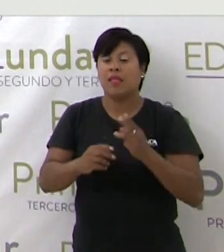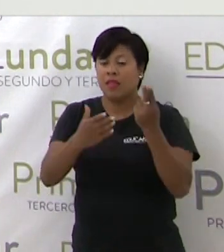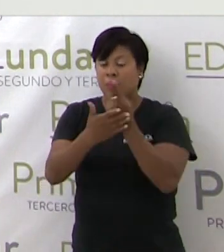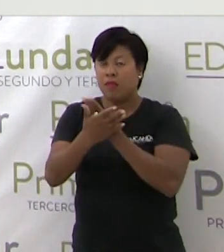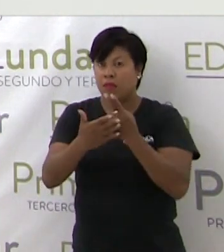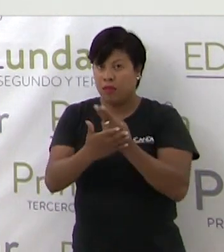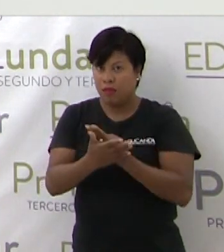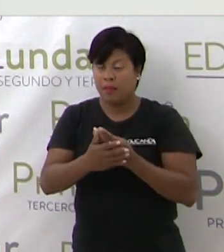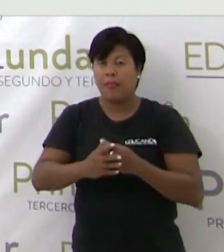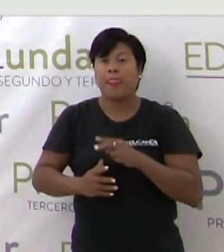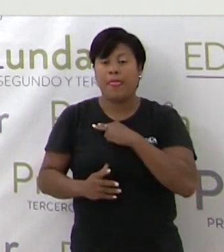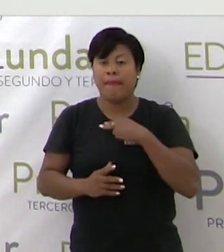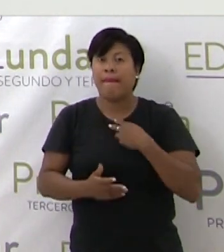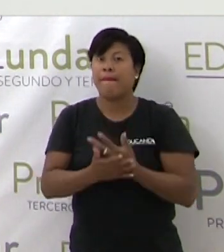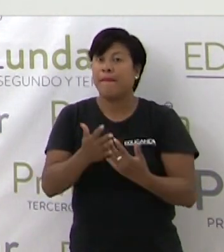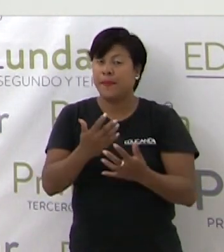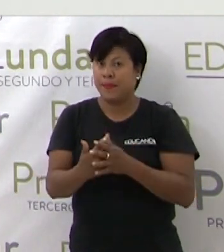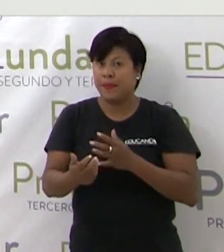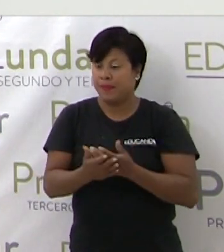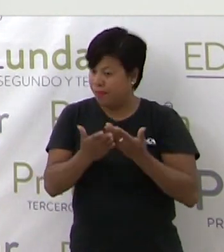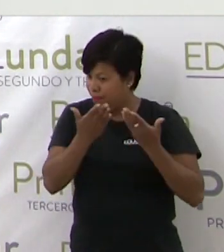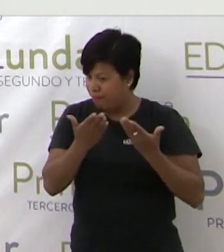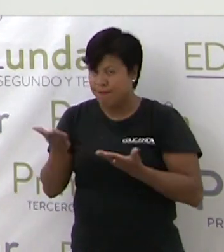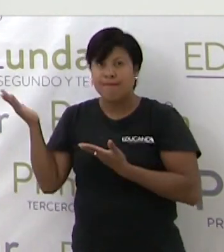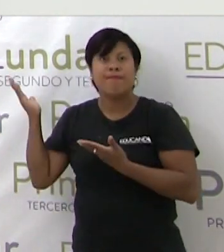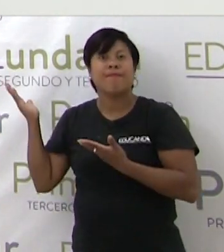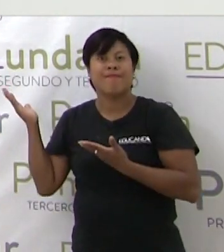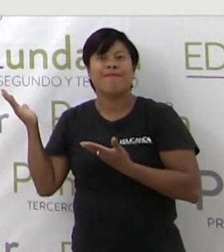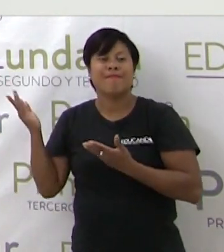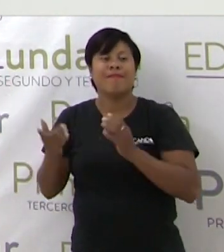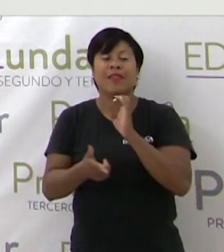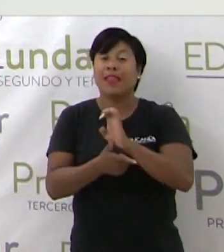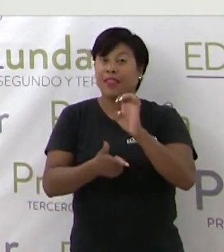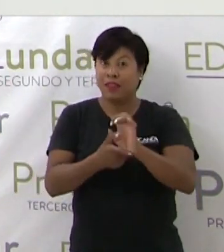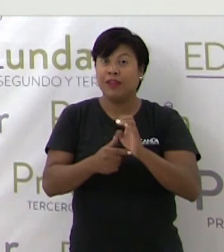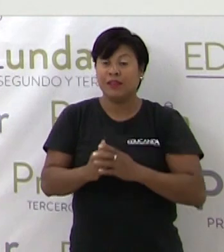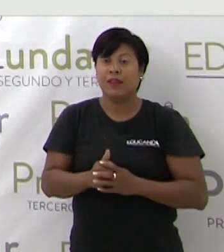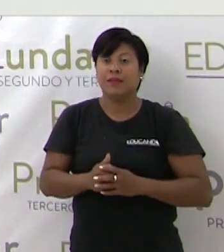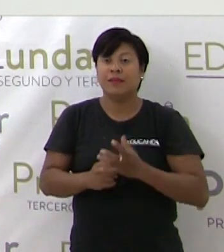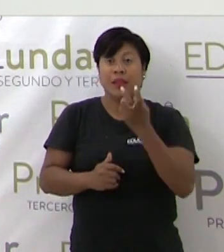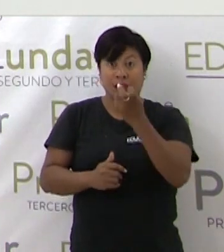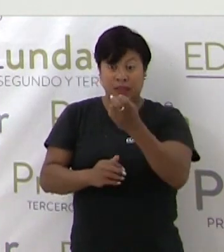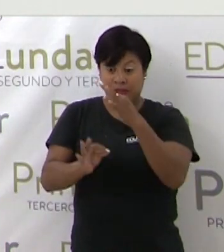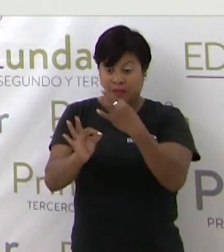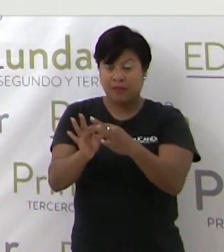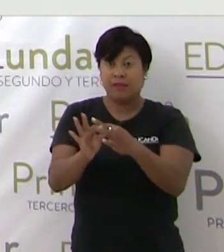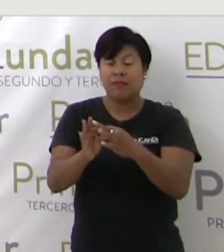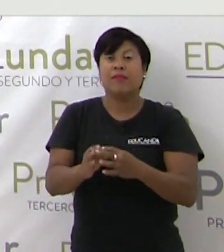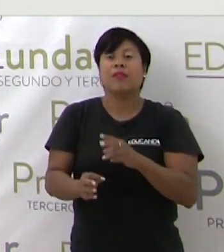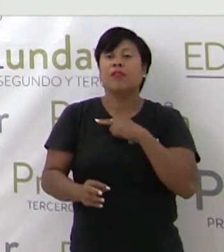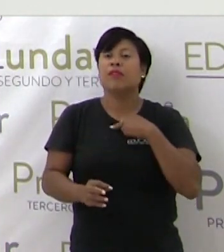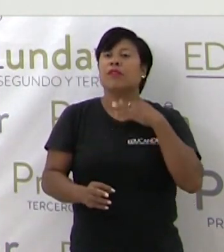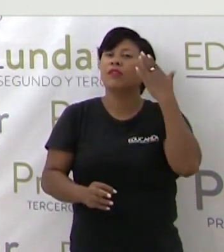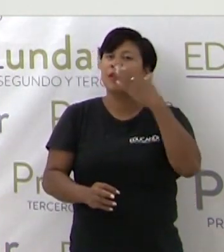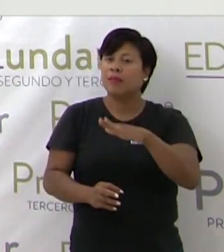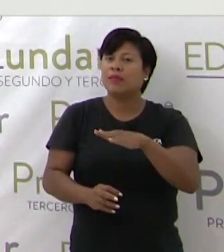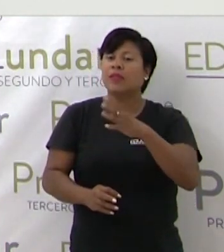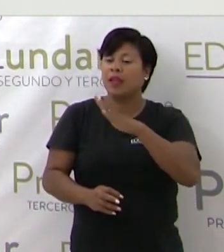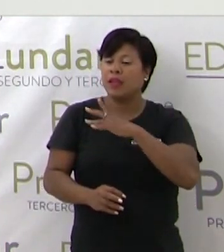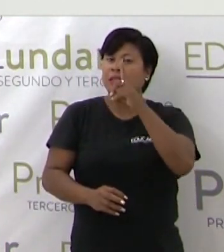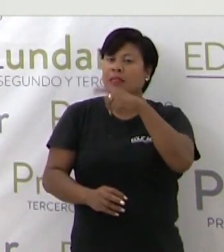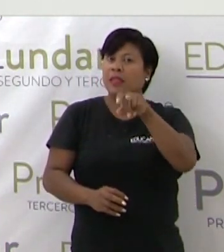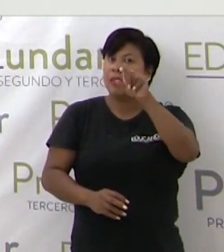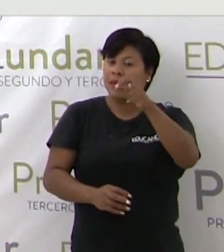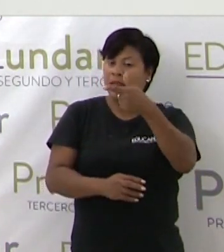que queramos trazar. Y ahí lo tenemos. Entonces, ya una vez teniendo esto, ya sabemos entonces que aquí hay 120